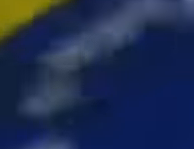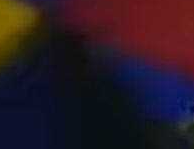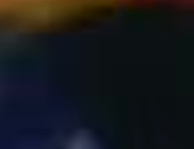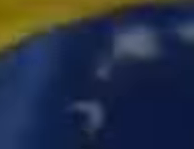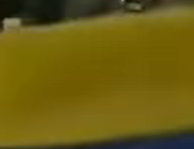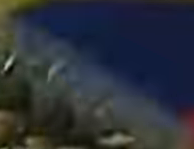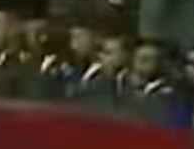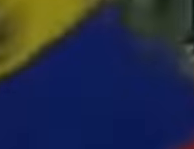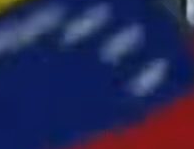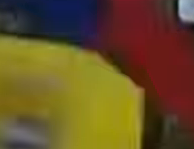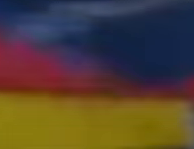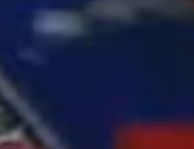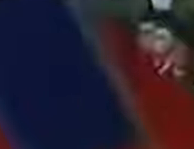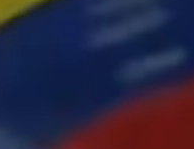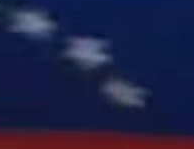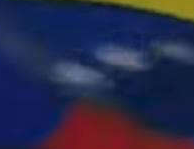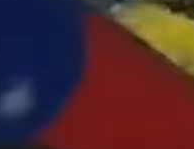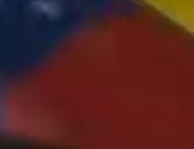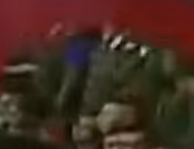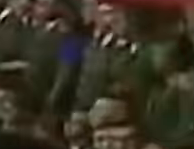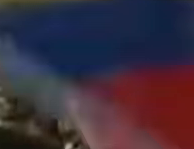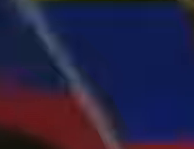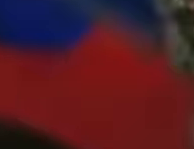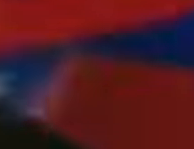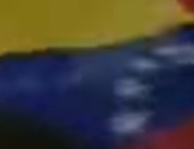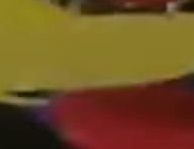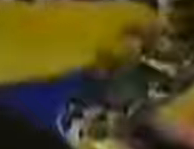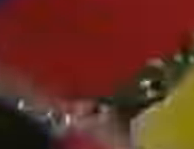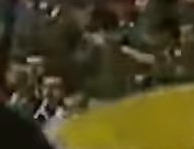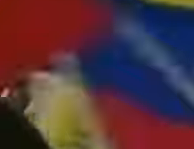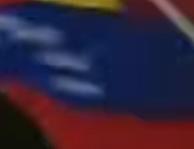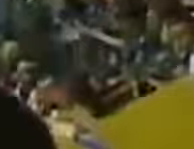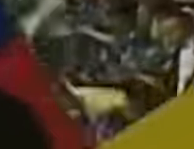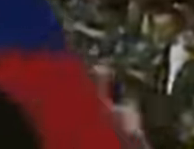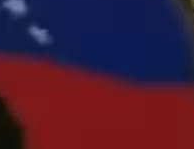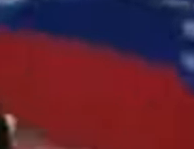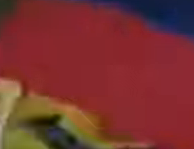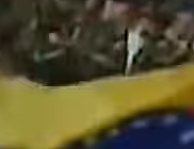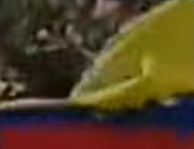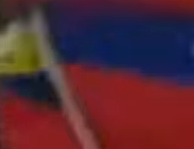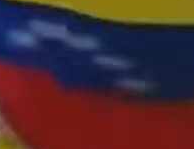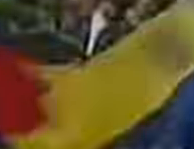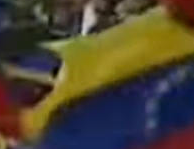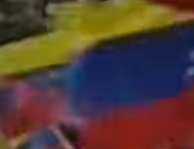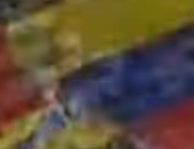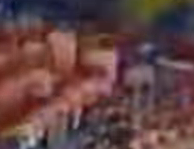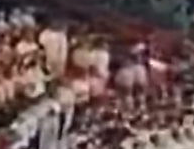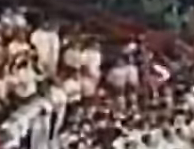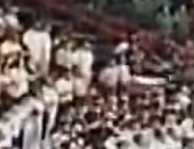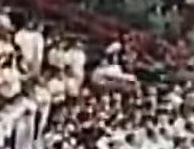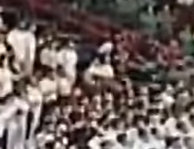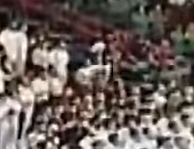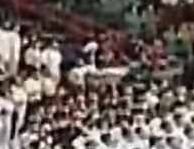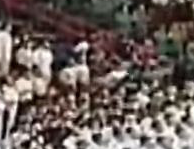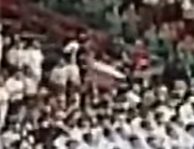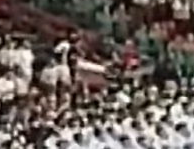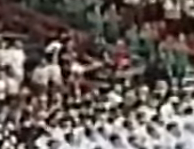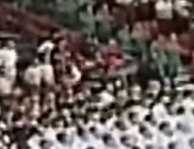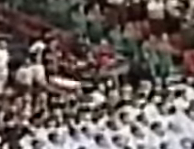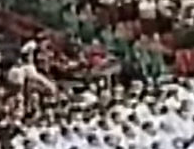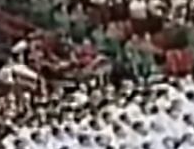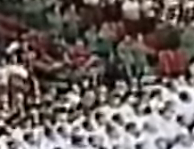cancelada y con el pasar del tiempo la misión fue concretada, donde el pueblo soberano a Hugo Chávez